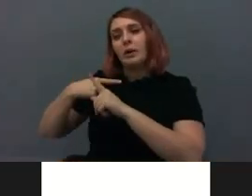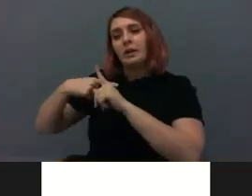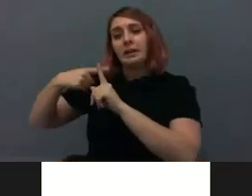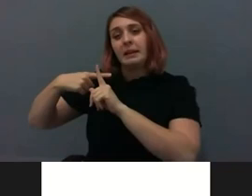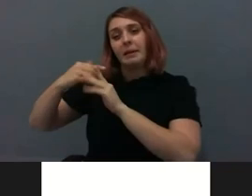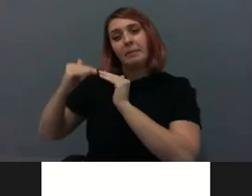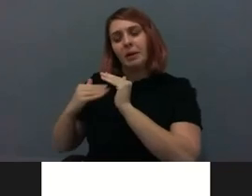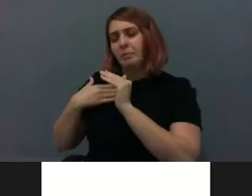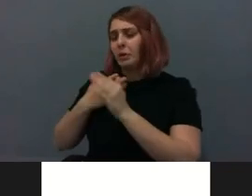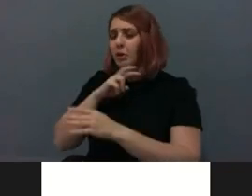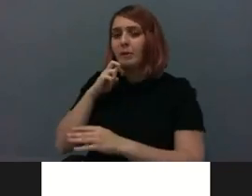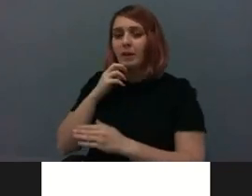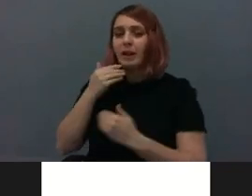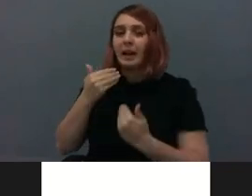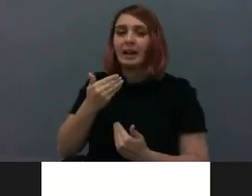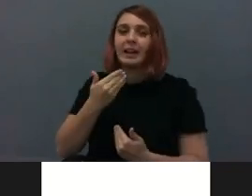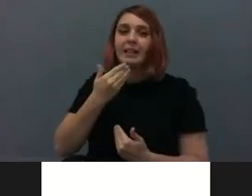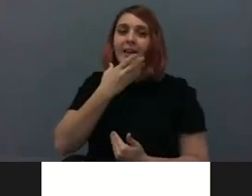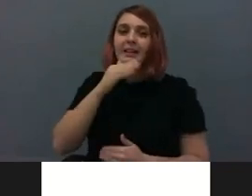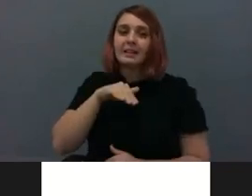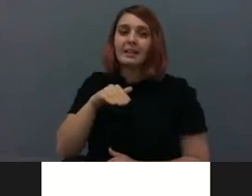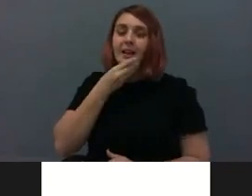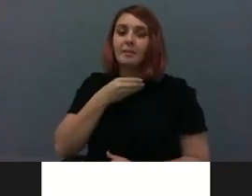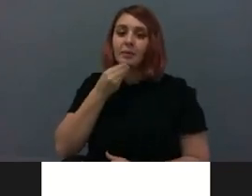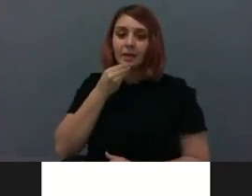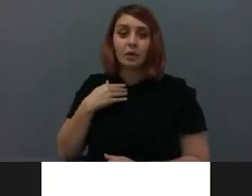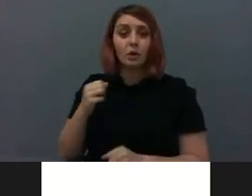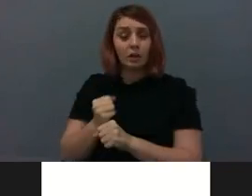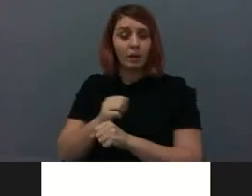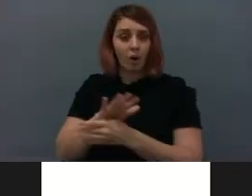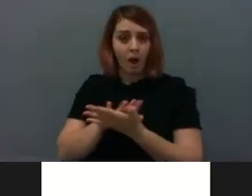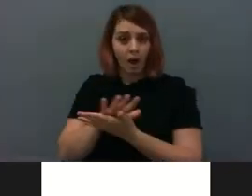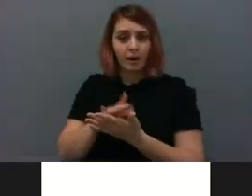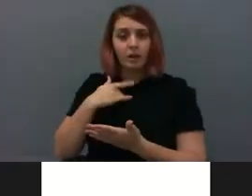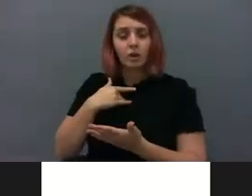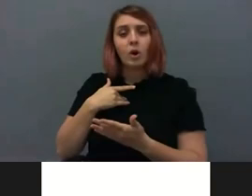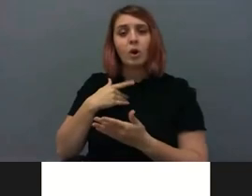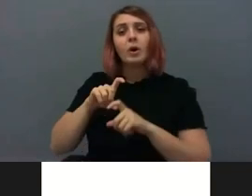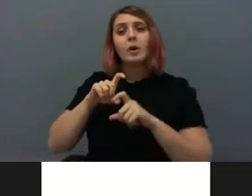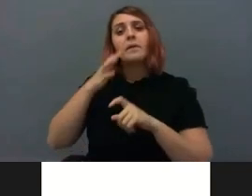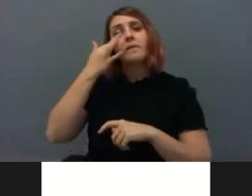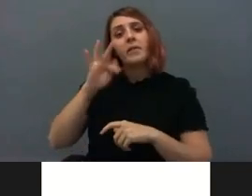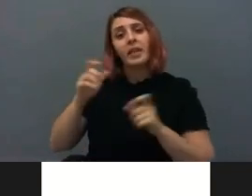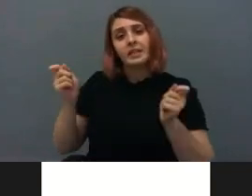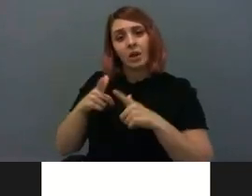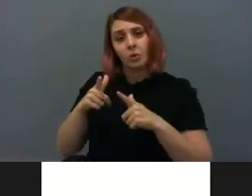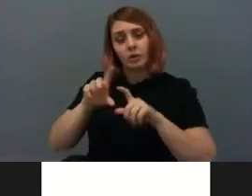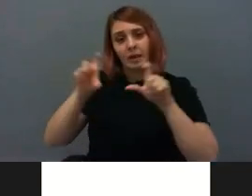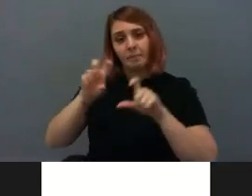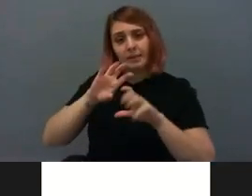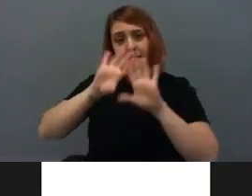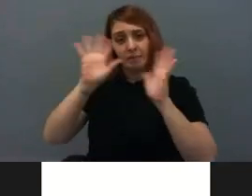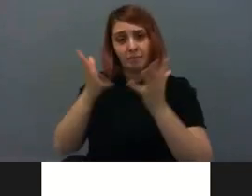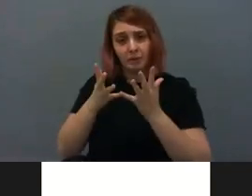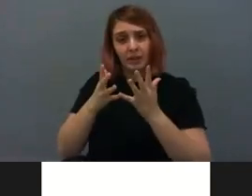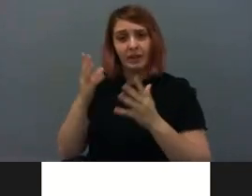vivo. Gracias, mi niña bonita. Les voy a hablar de mi trabajo. Trabajo en una multinacional francesa de seguros desde hace 31